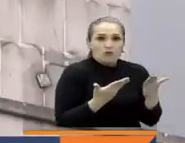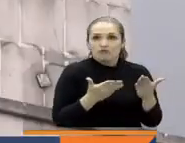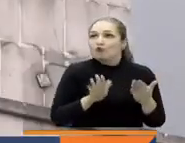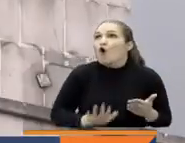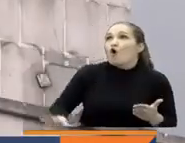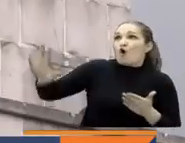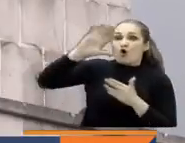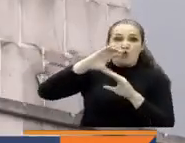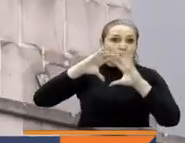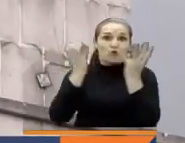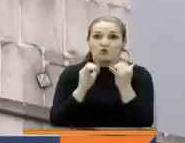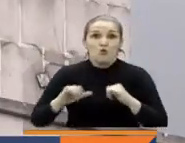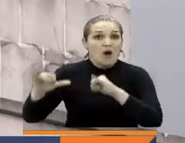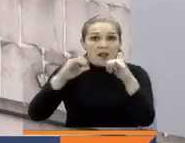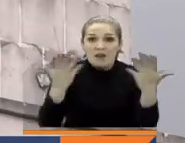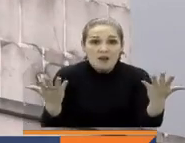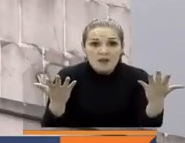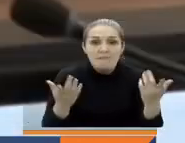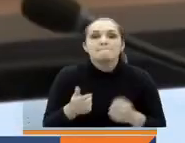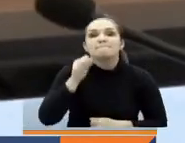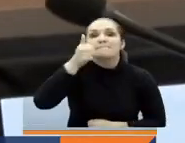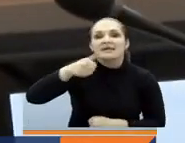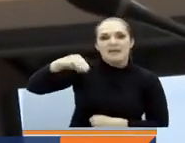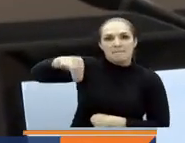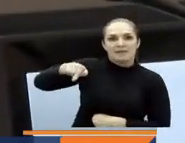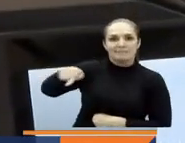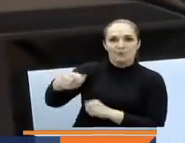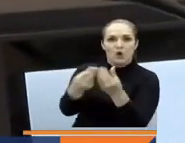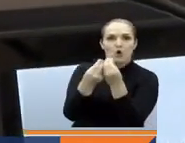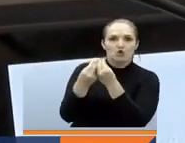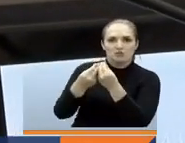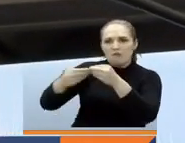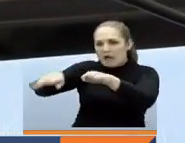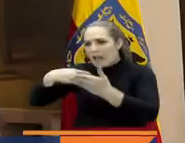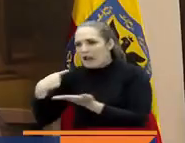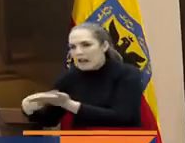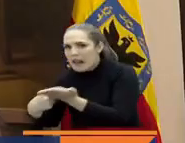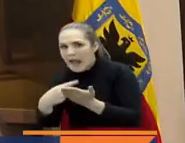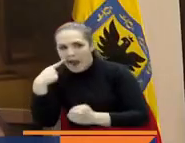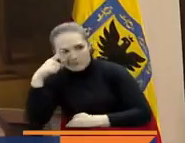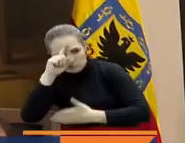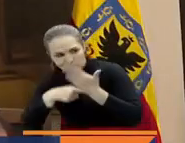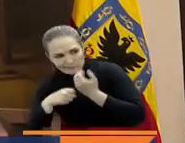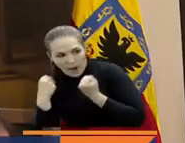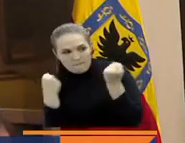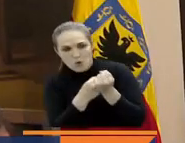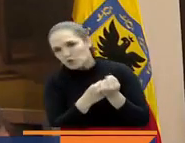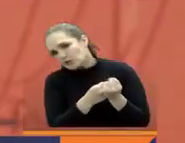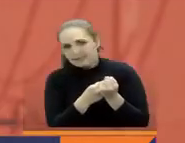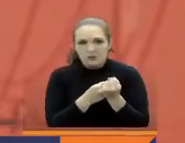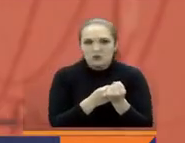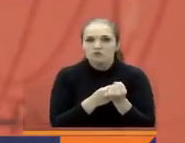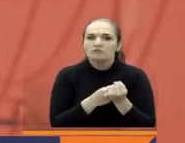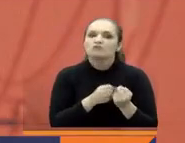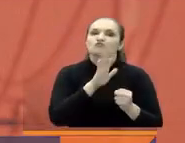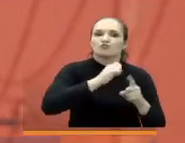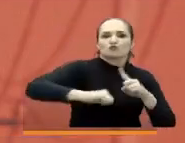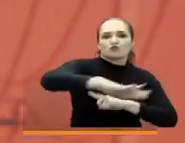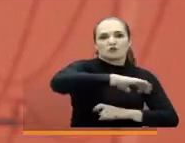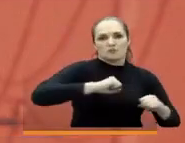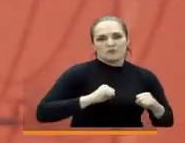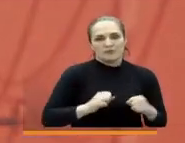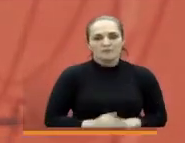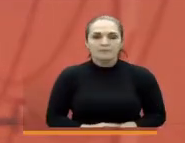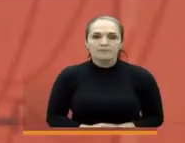mundo. Mañana martes se reanudará en el Consejo de Bogotá el debate de rescate social y económico de la capital.